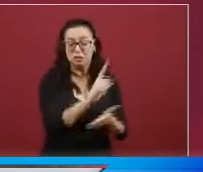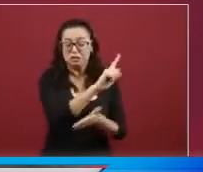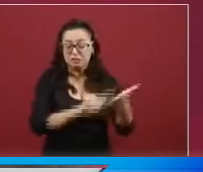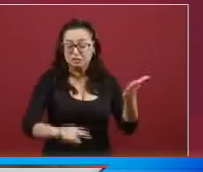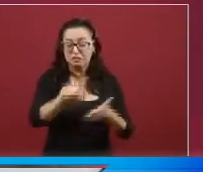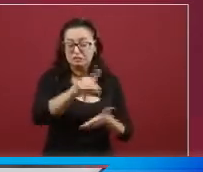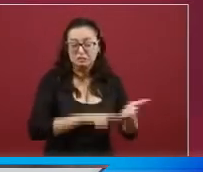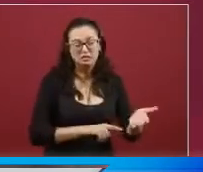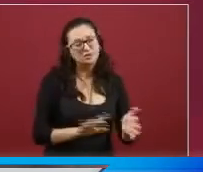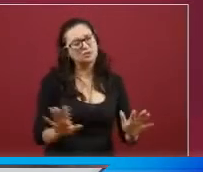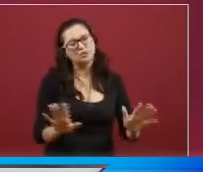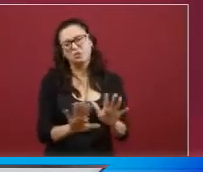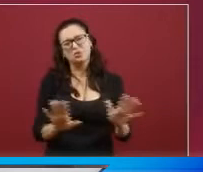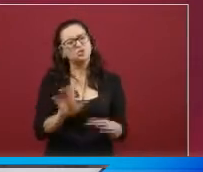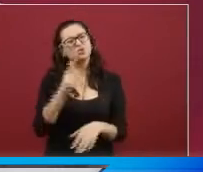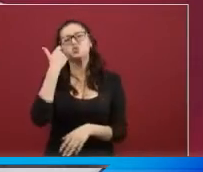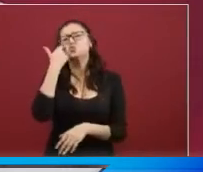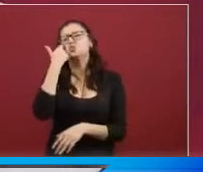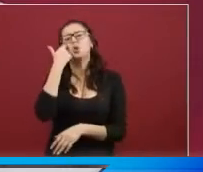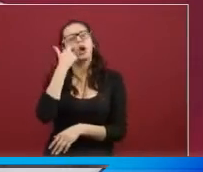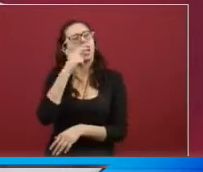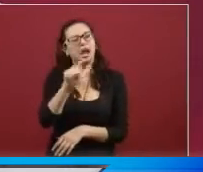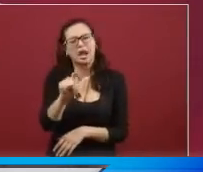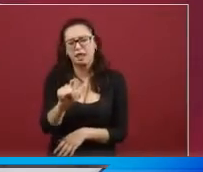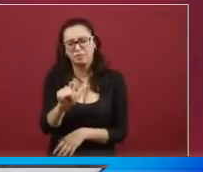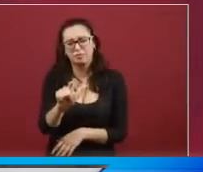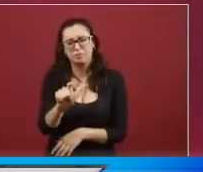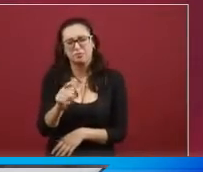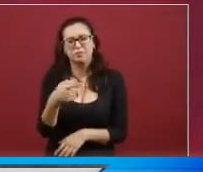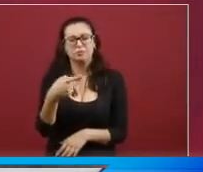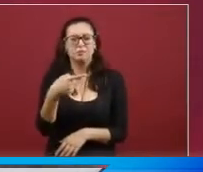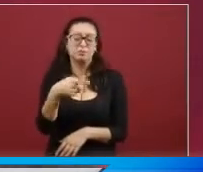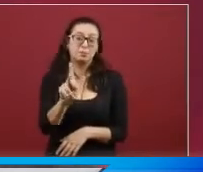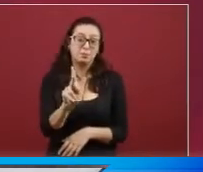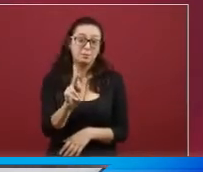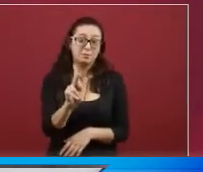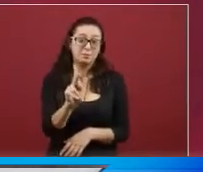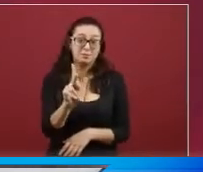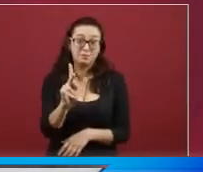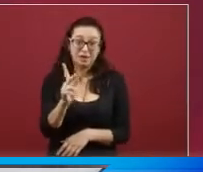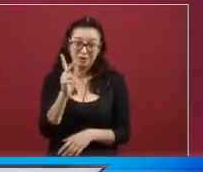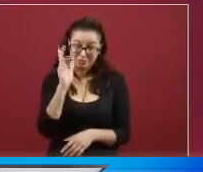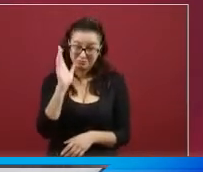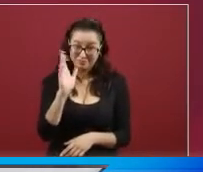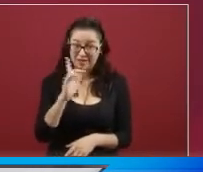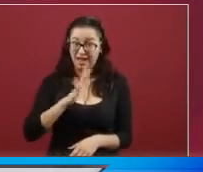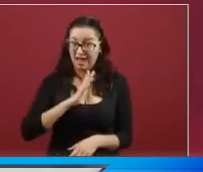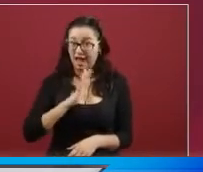origen. No fueron aprobados estos contratos por los consejos